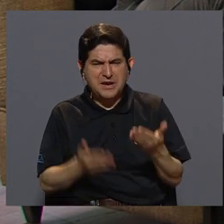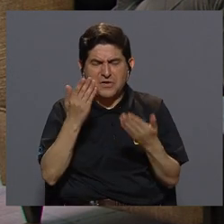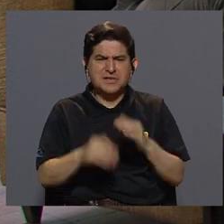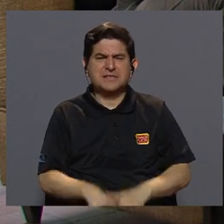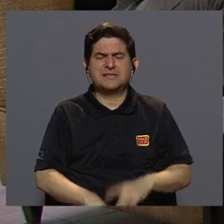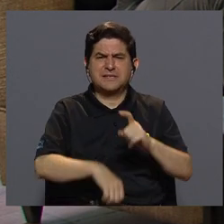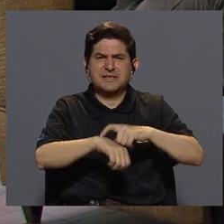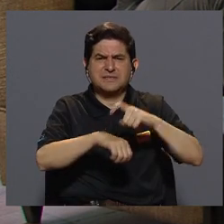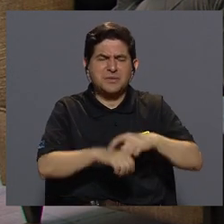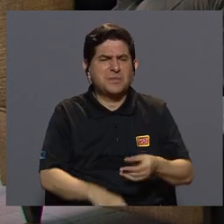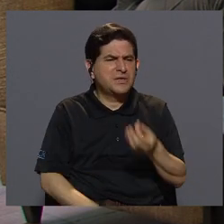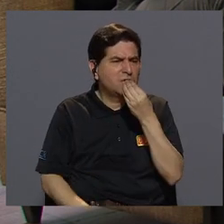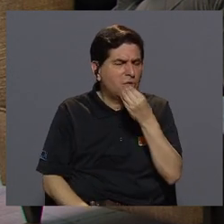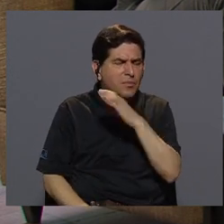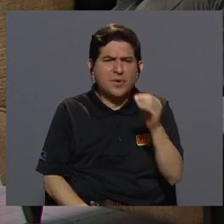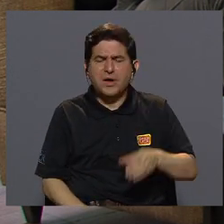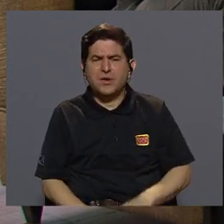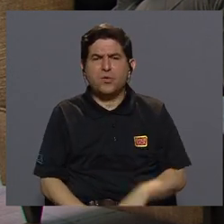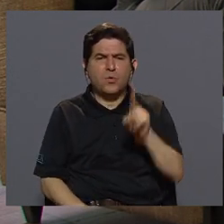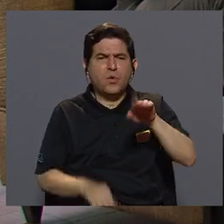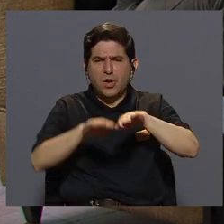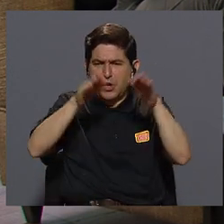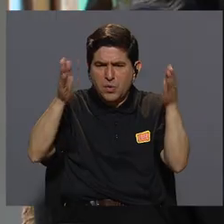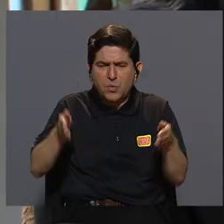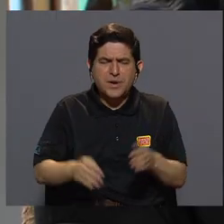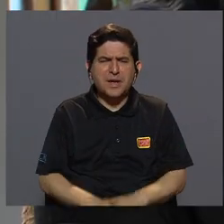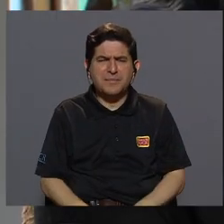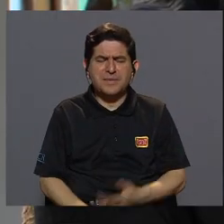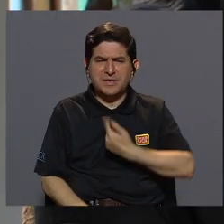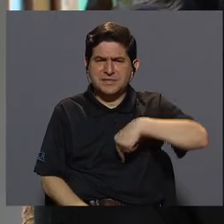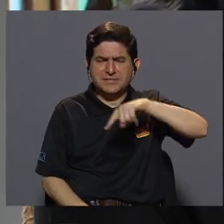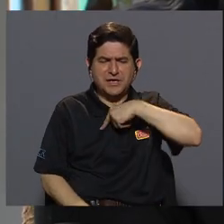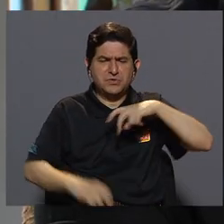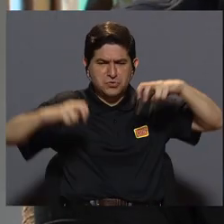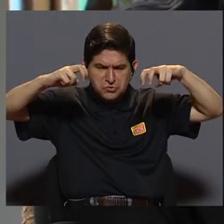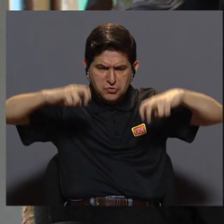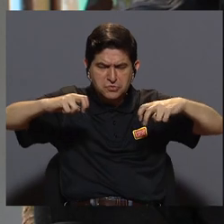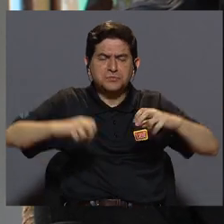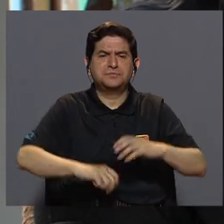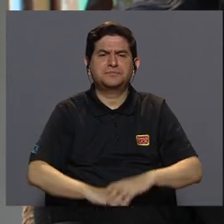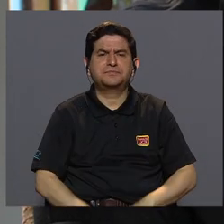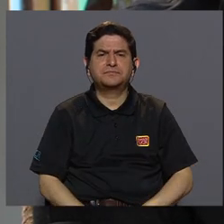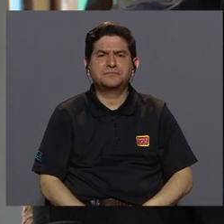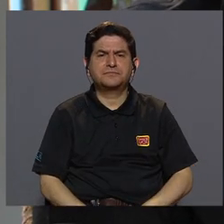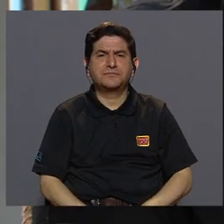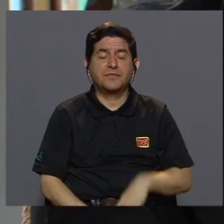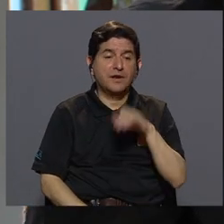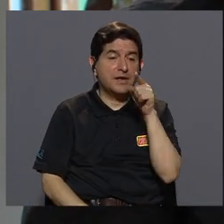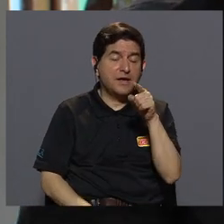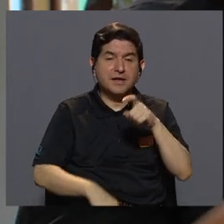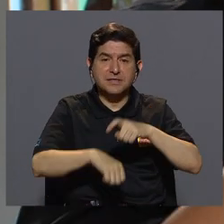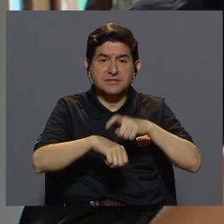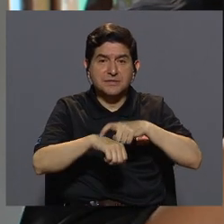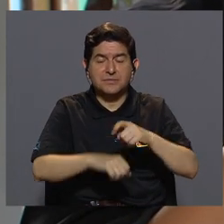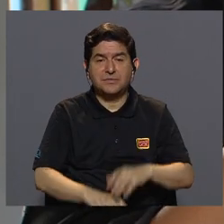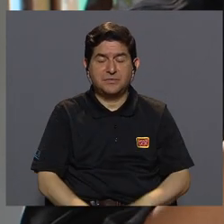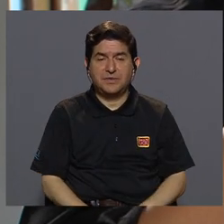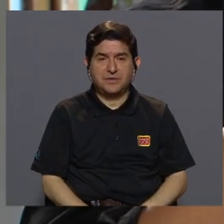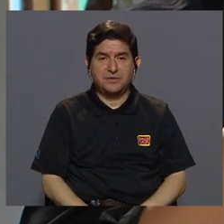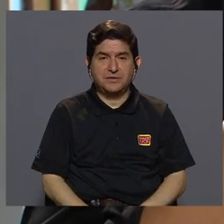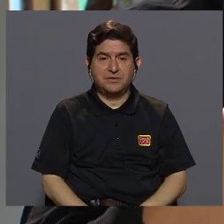estaba tomando, estaba comiendo. ¿Estaban en una mesa ustedes sí, sentados? Estábamos en, sí. Y él se